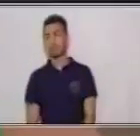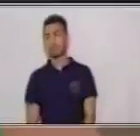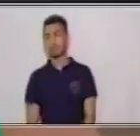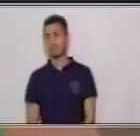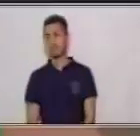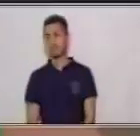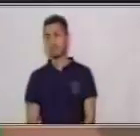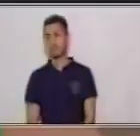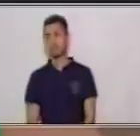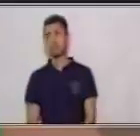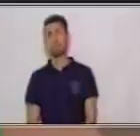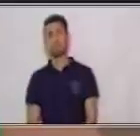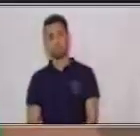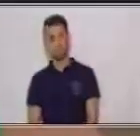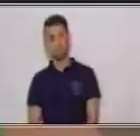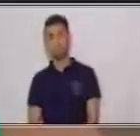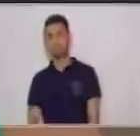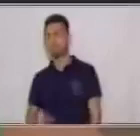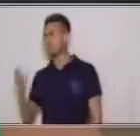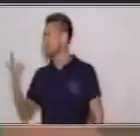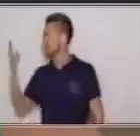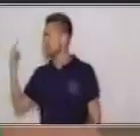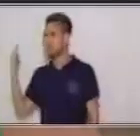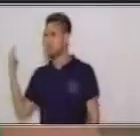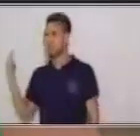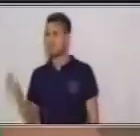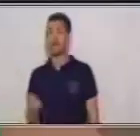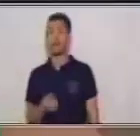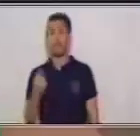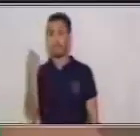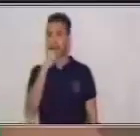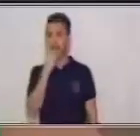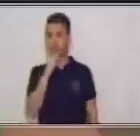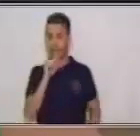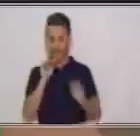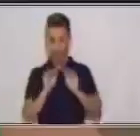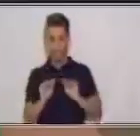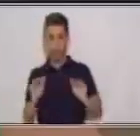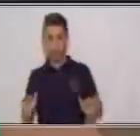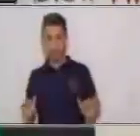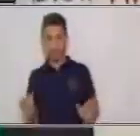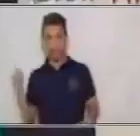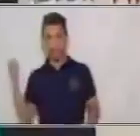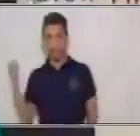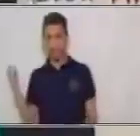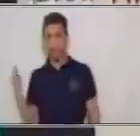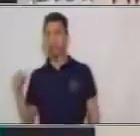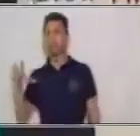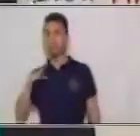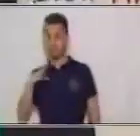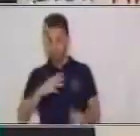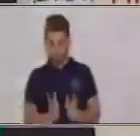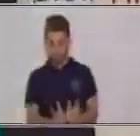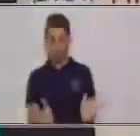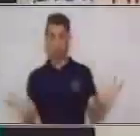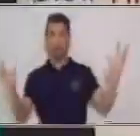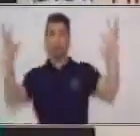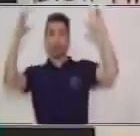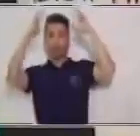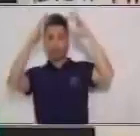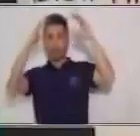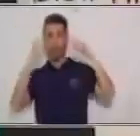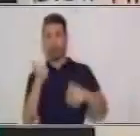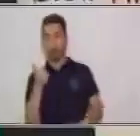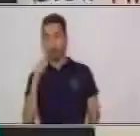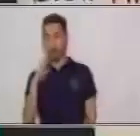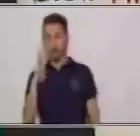Muy bien, ¿qué imágenes tenemos? De una niña, ¿qué otra imagen? Un árbol, una